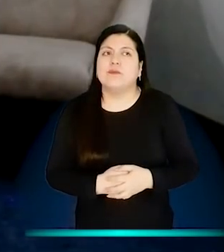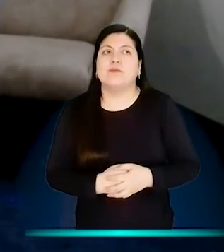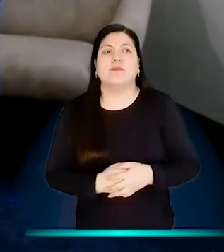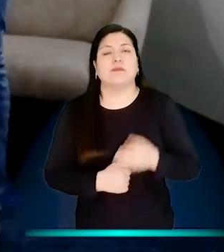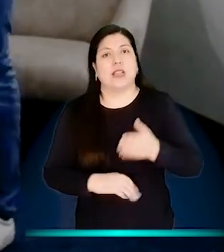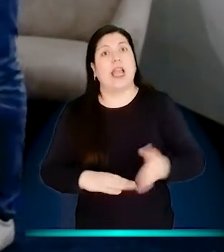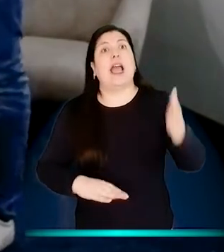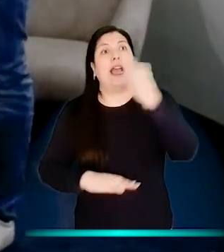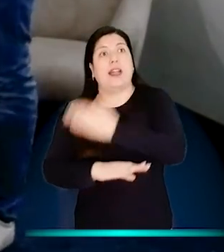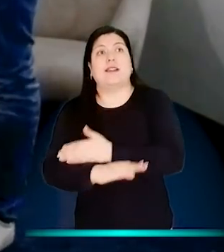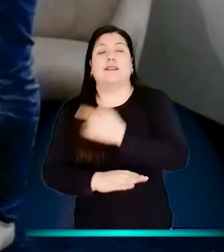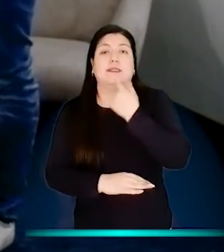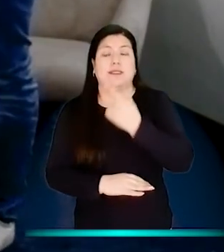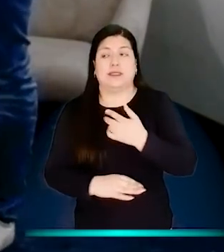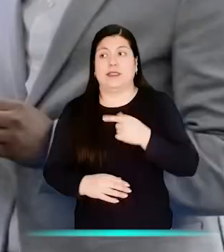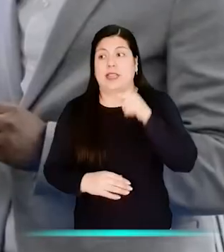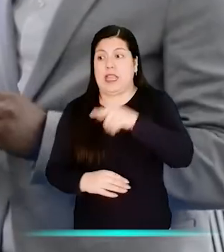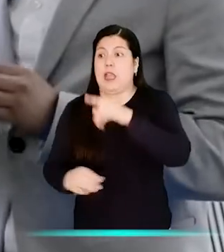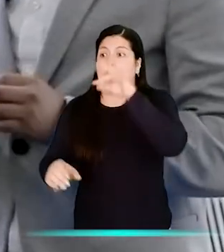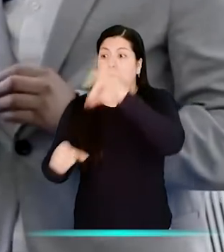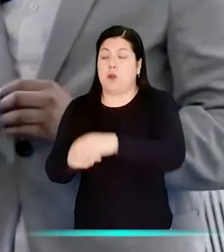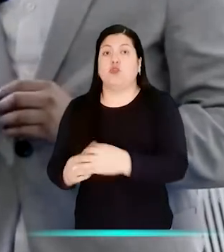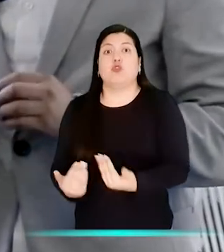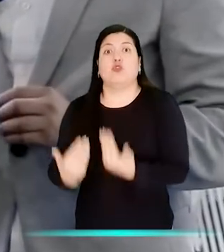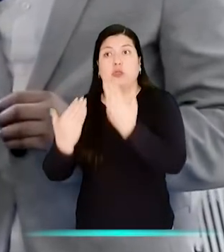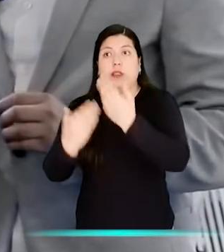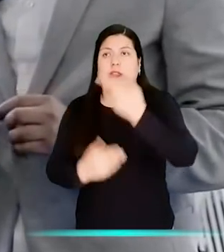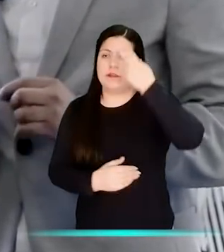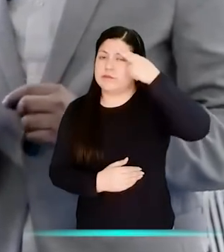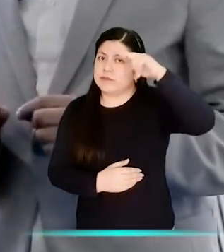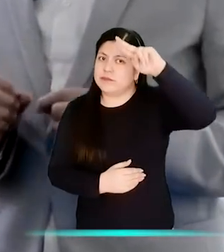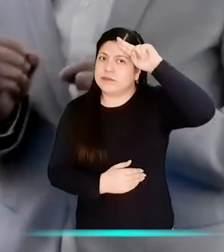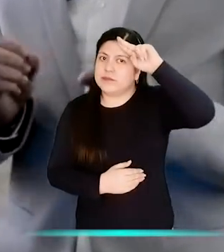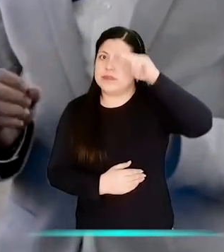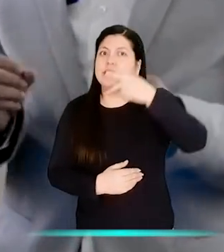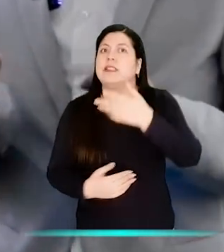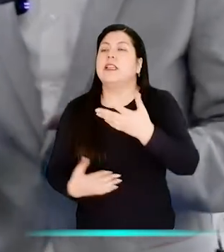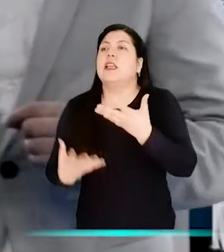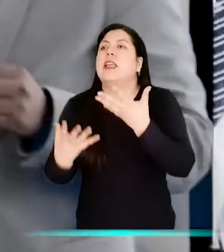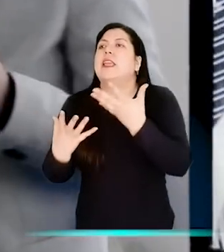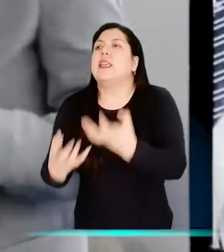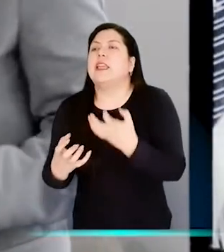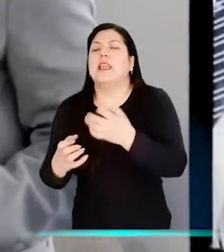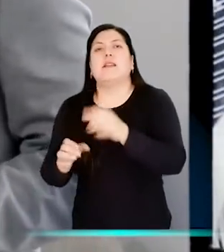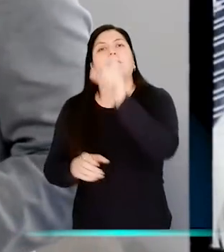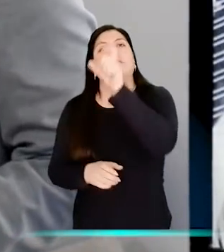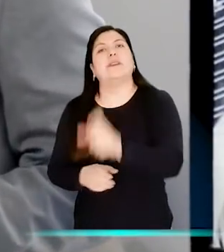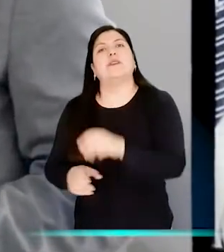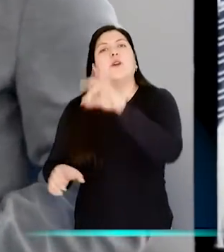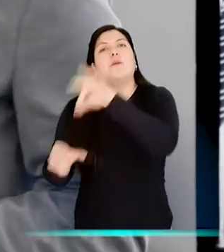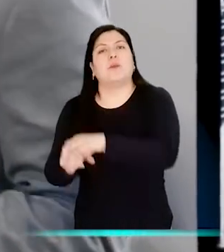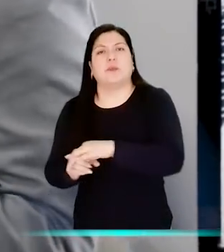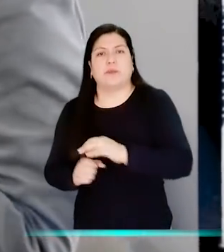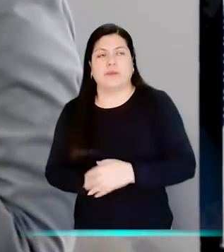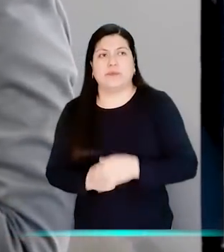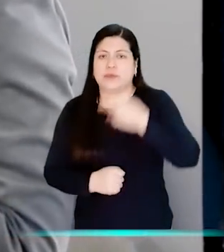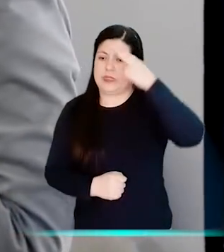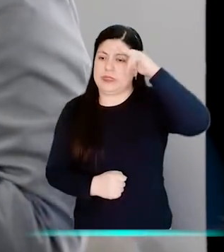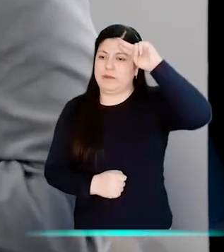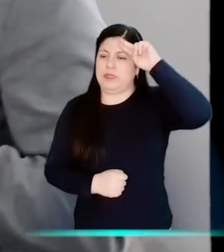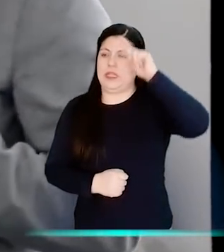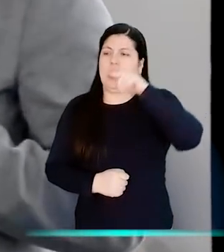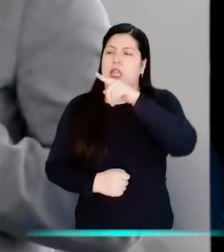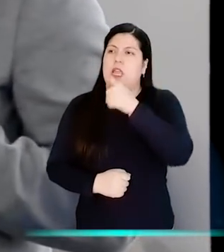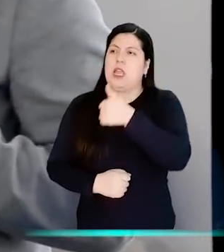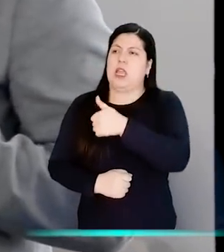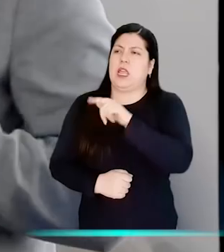Sí. Dijimos de principio que lo importante para clasificar el voto es aprender a interpretar la intención del elector. Cuando yo interpreto